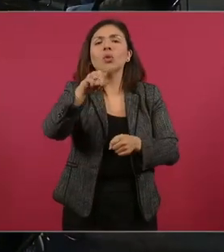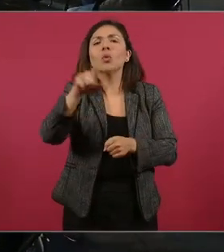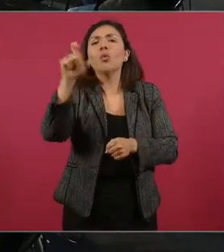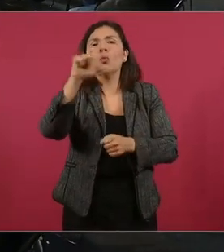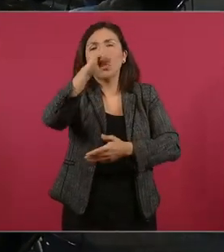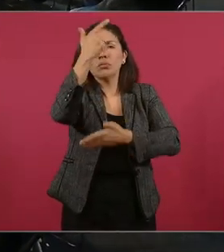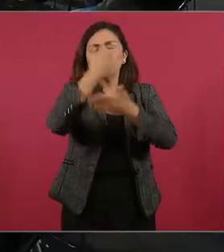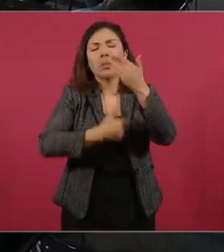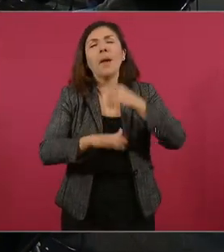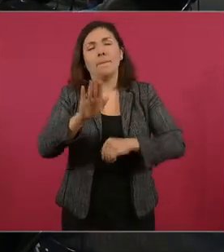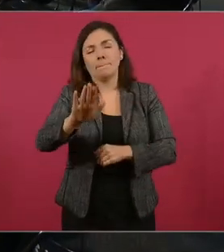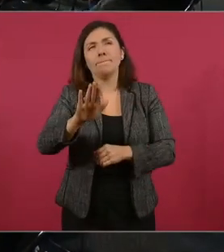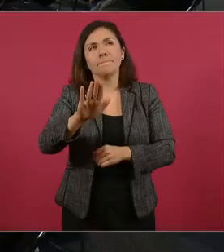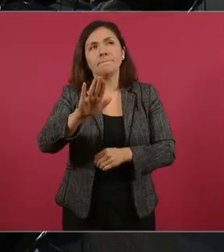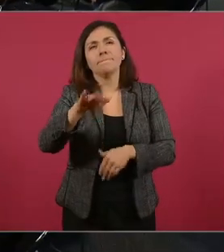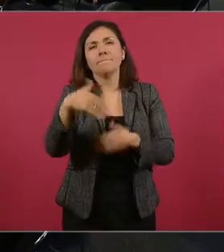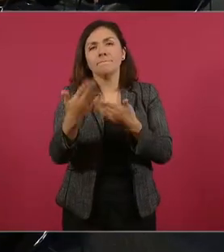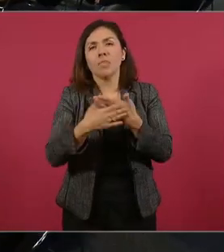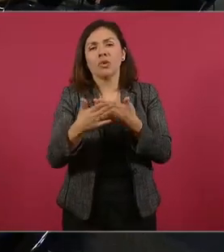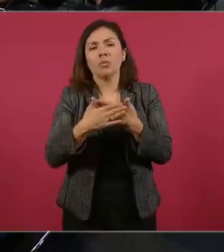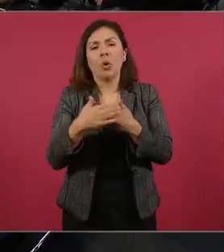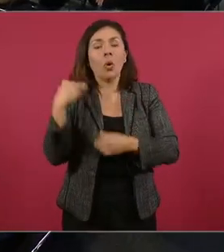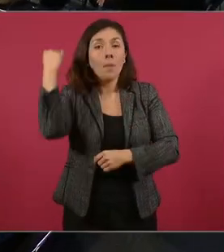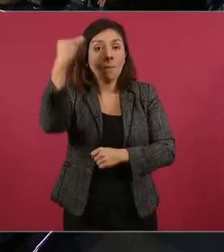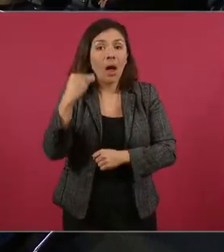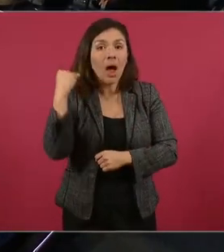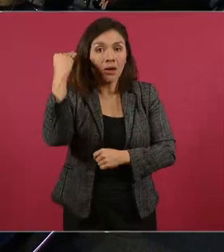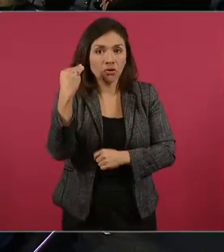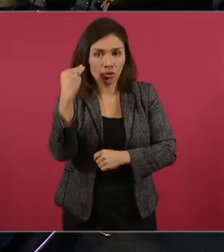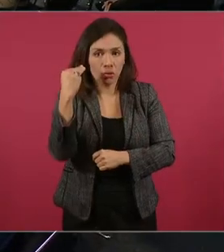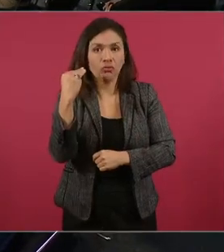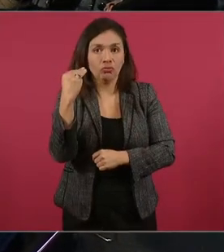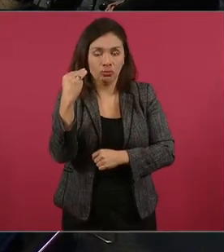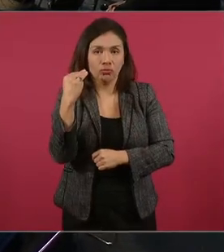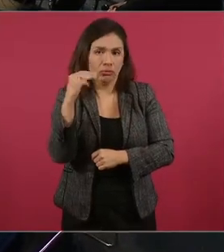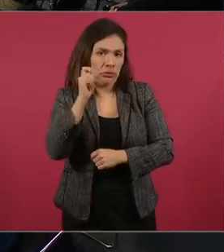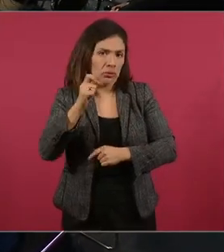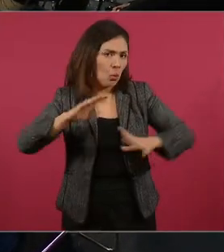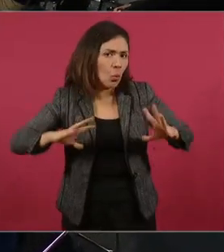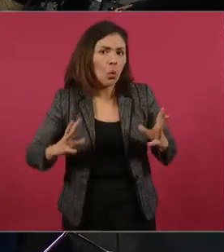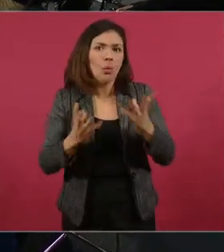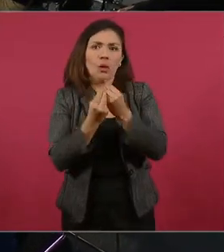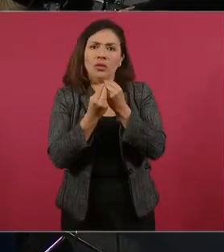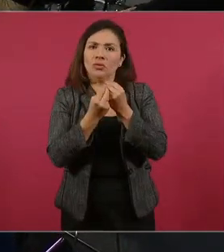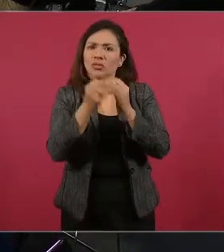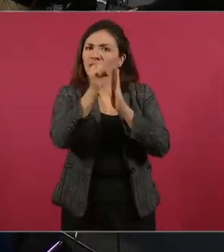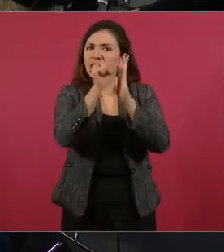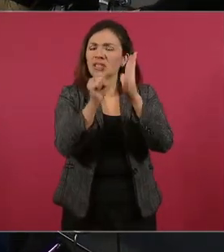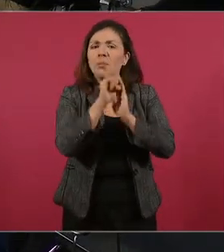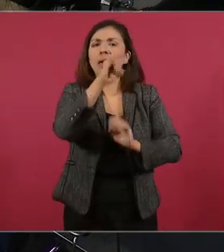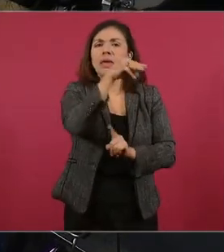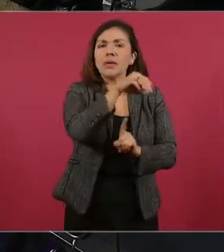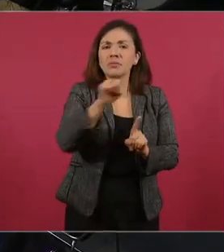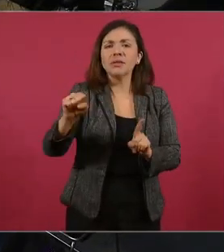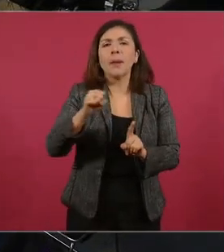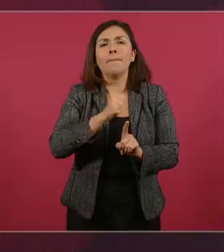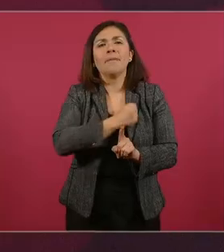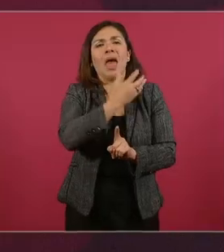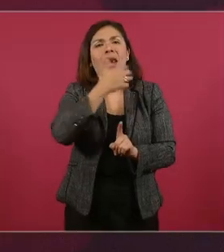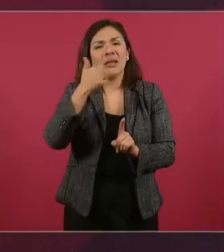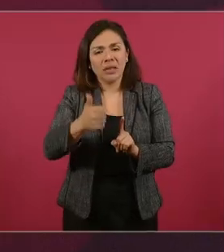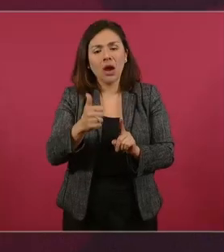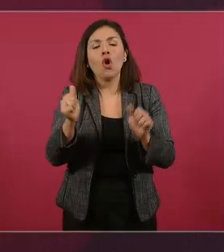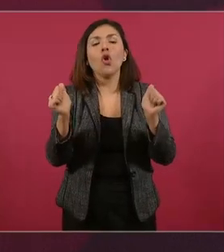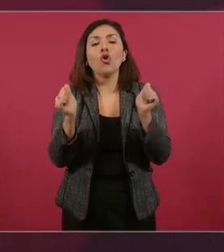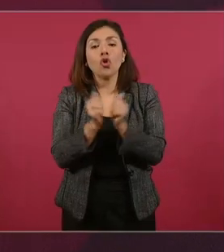En marzo hacemos un corte de todo el sistema de IMSS-Bienestar,